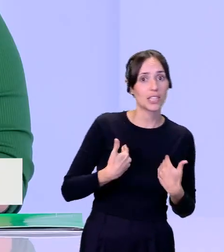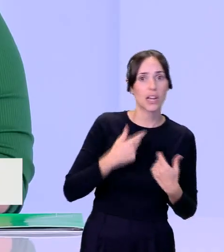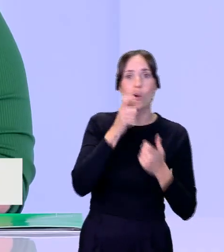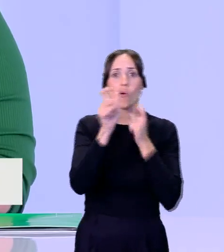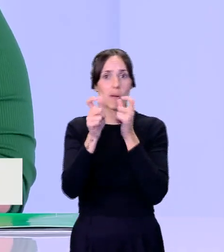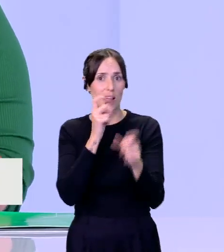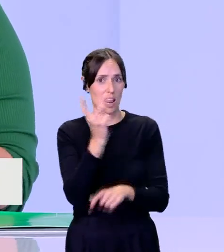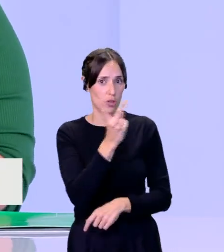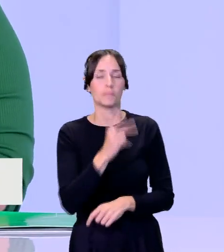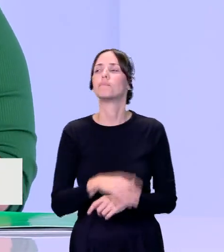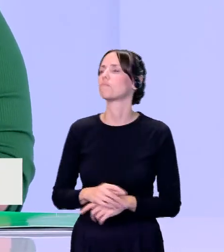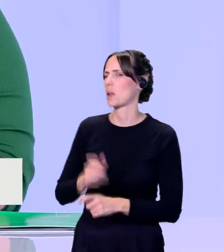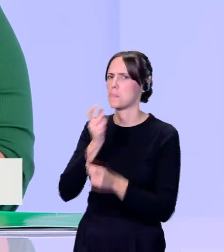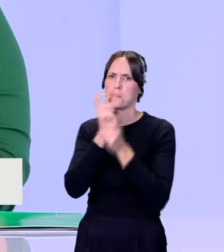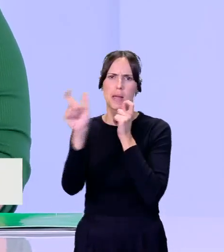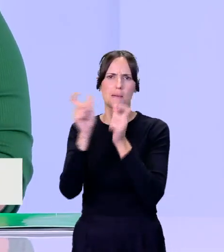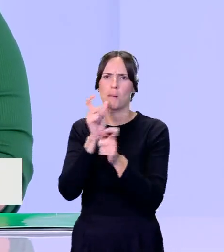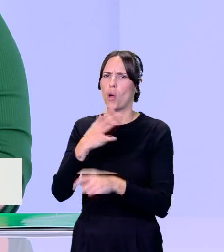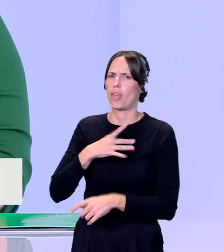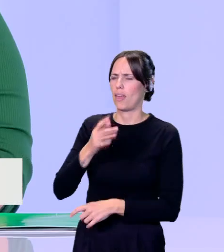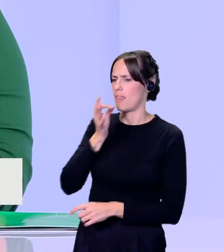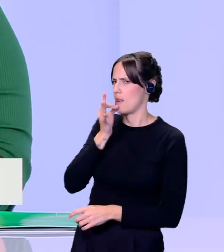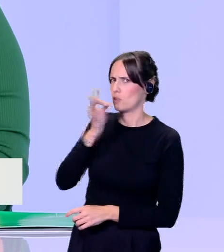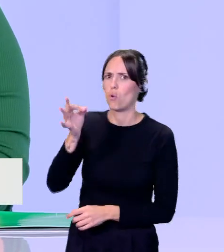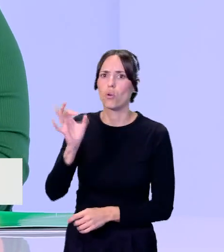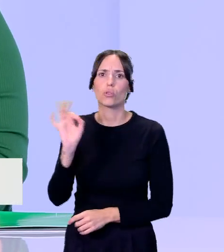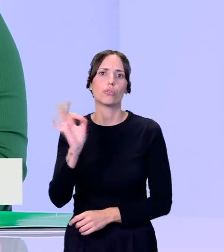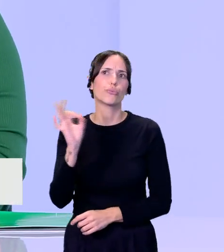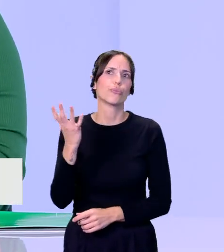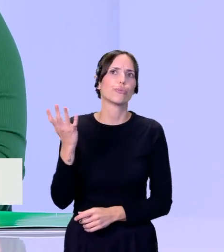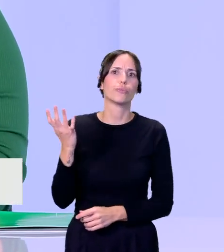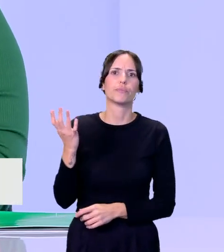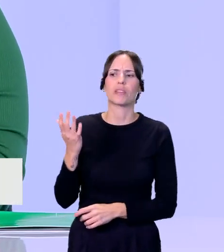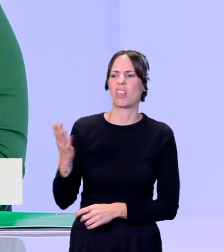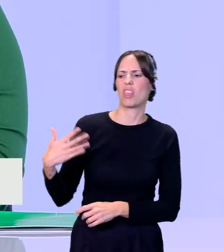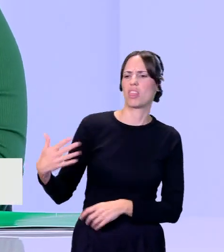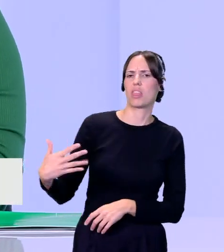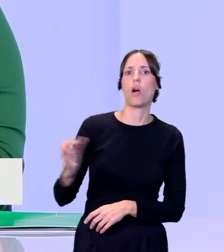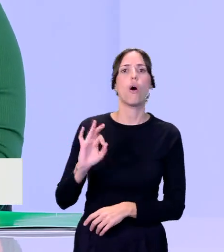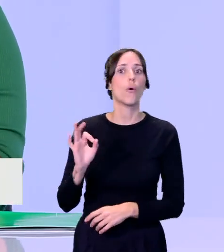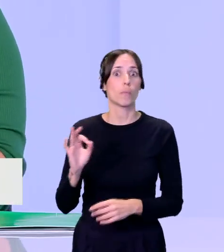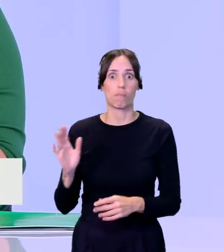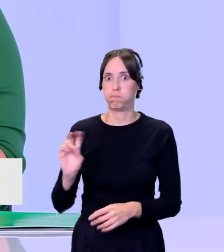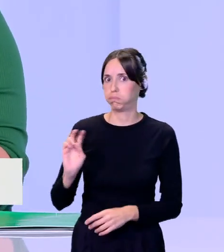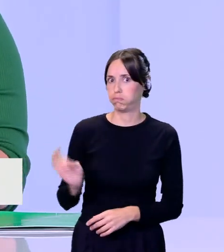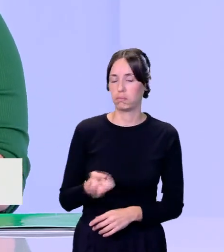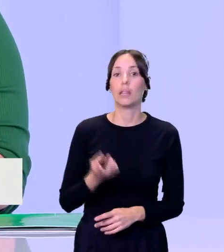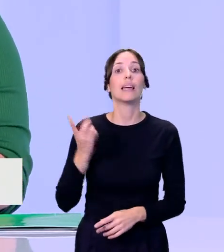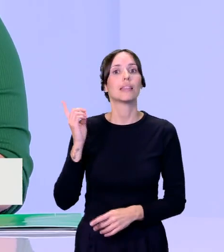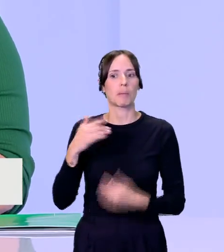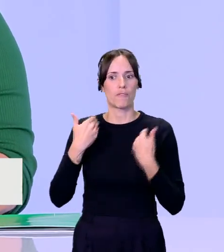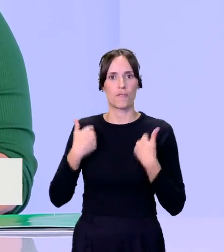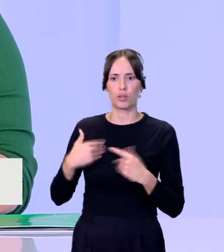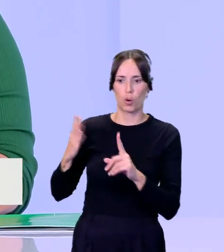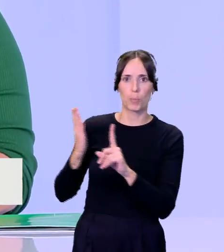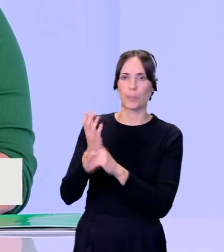¿verdad? Efectivamente. Verbales pueden ser insultos, pueden ser menosprecios, pueden ser y por supuesto físicos,